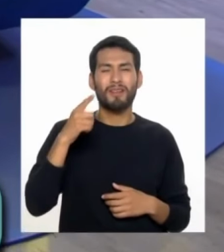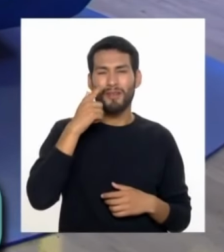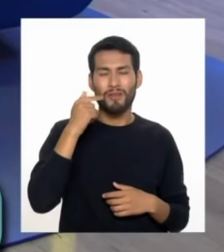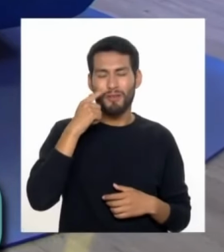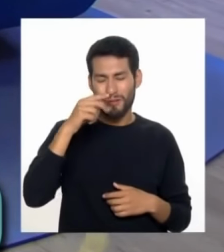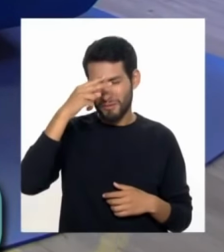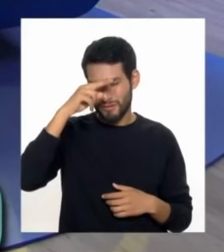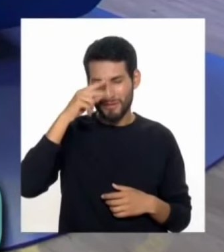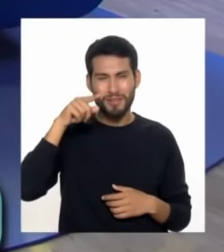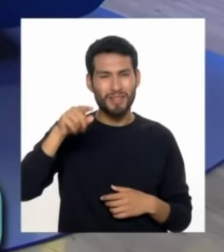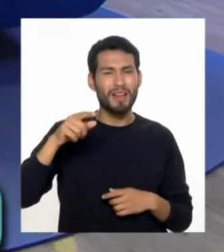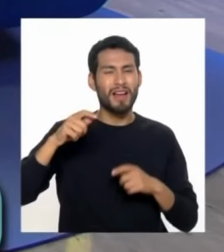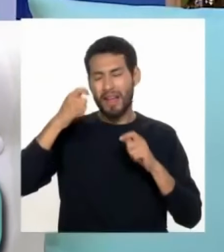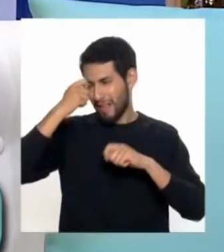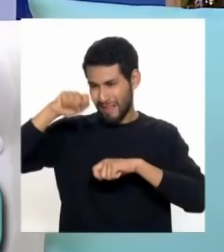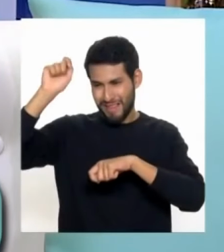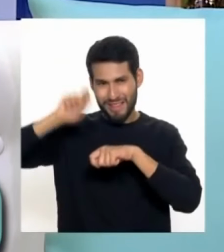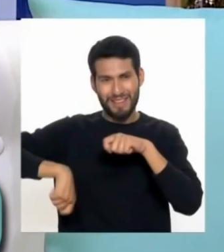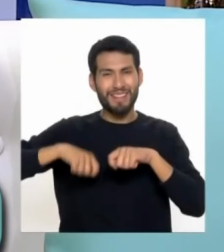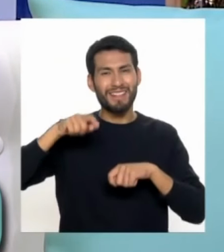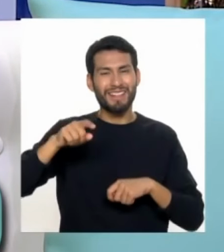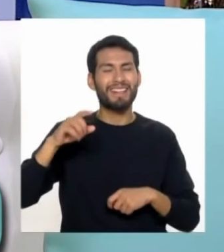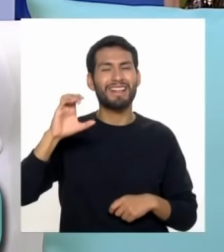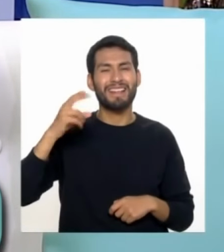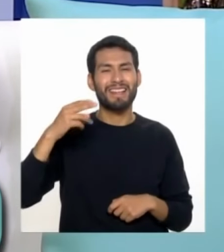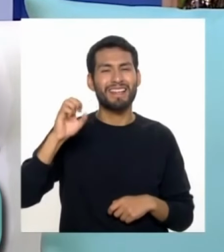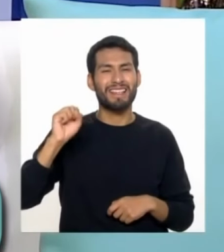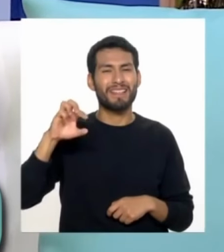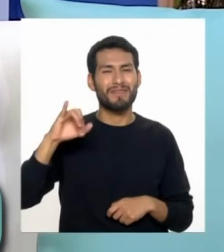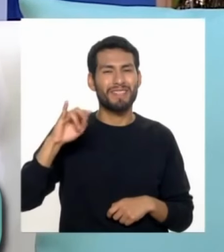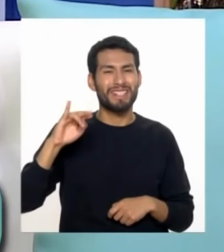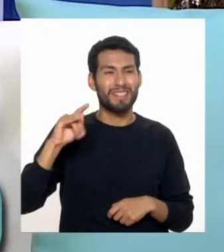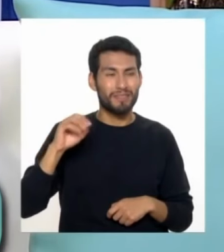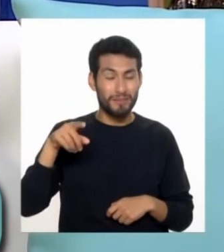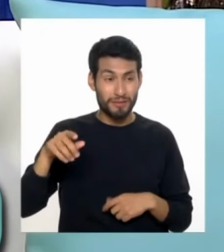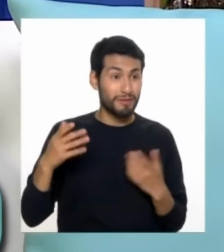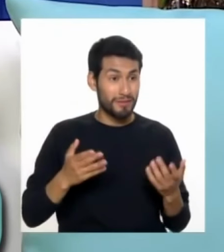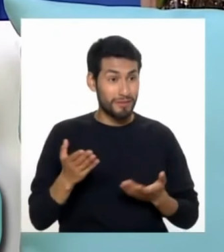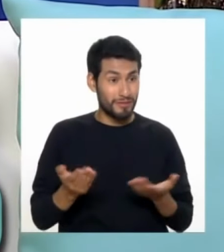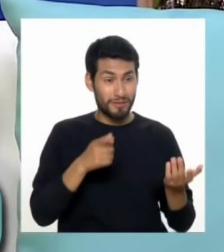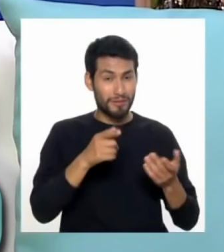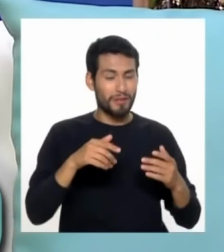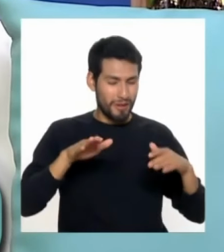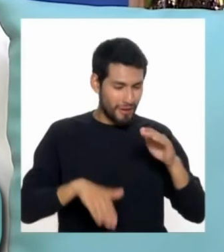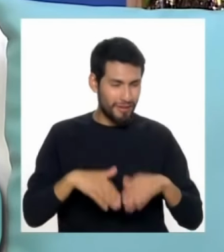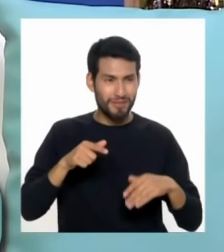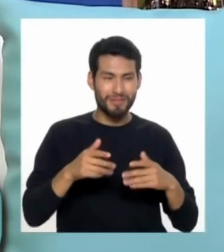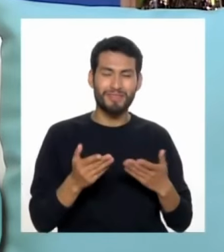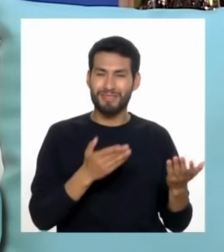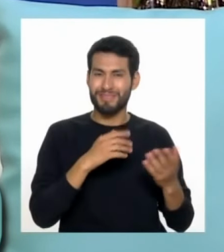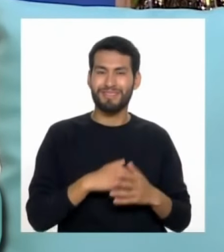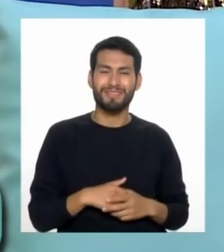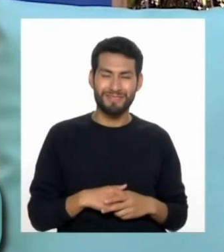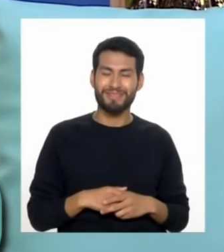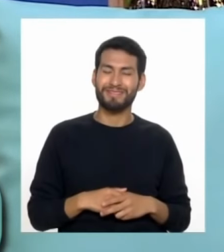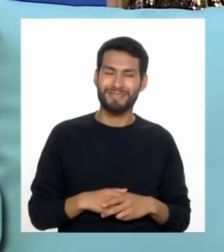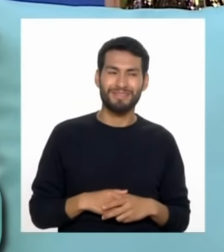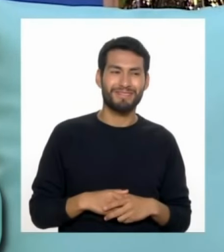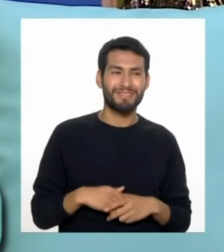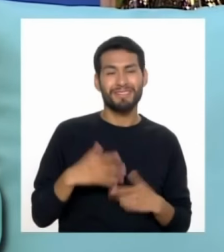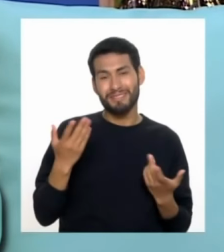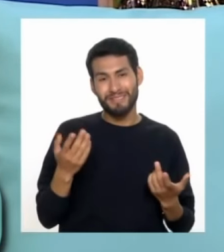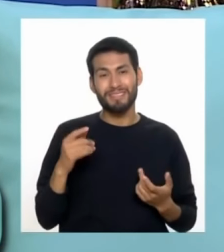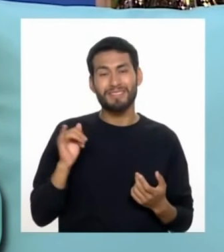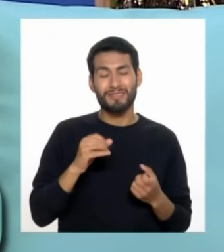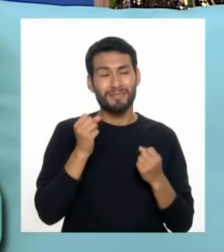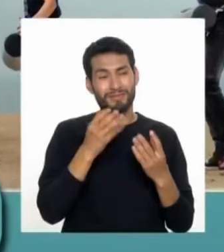A través de la Peña del Carajo le hicieron llegar mi cajón y el hombre lo llevaba a donde iba, pues era su mejor recuerdo del Perú. Y así como